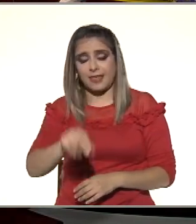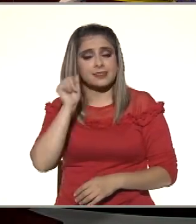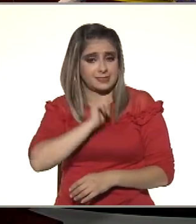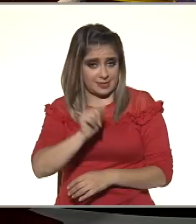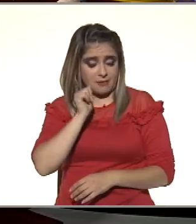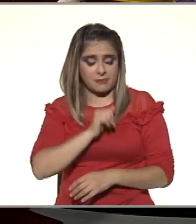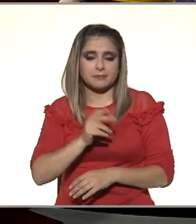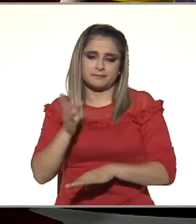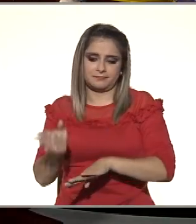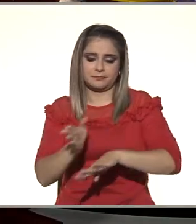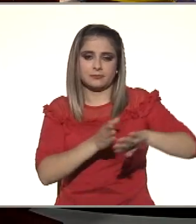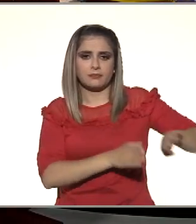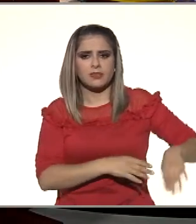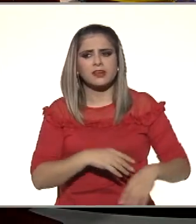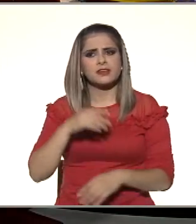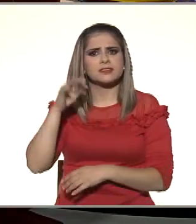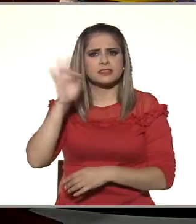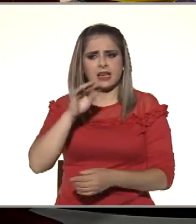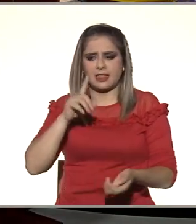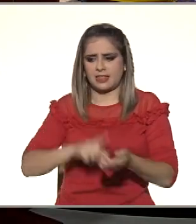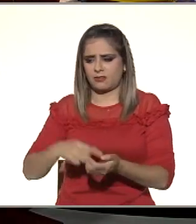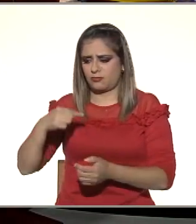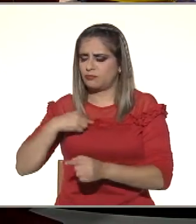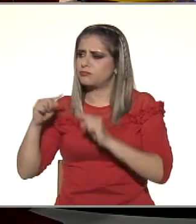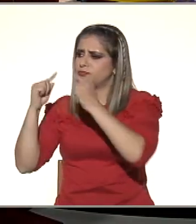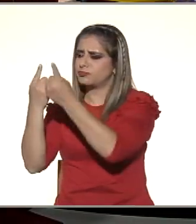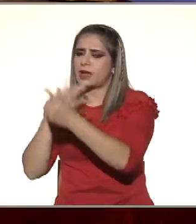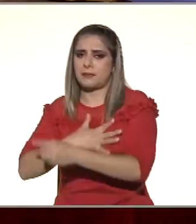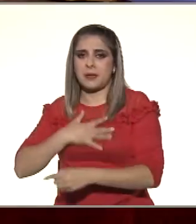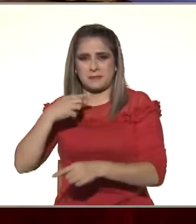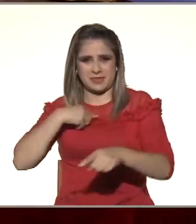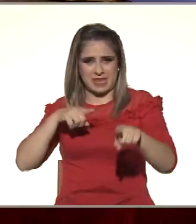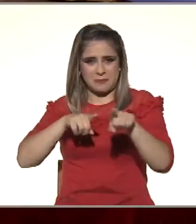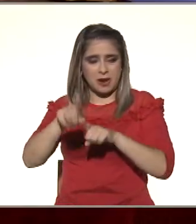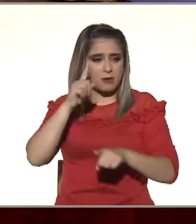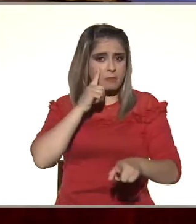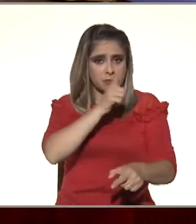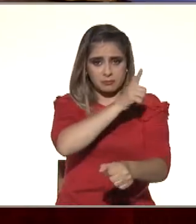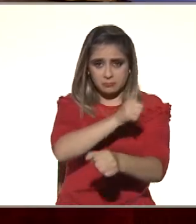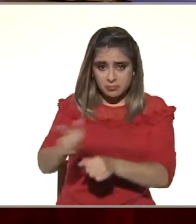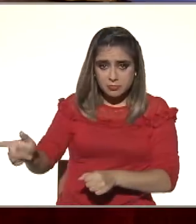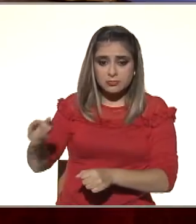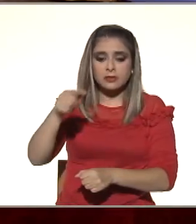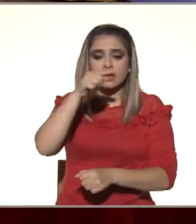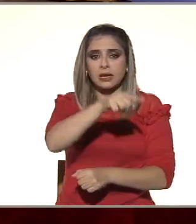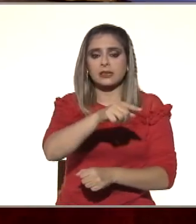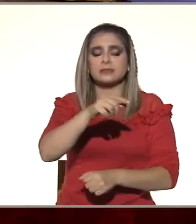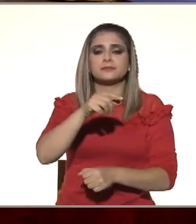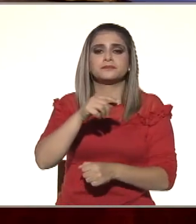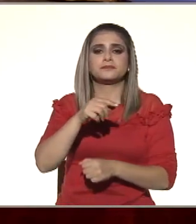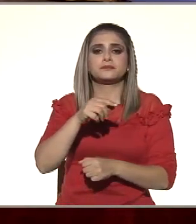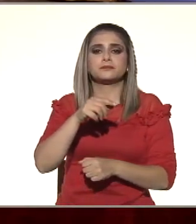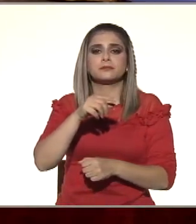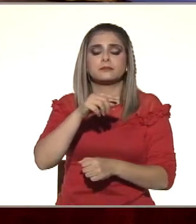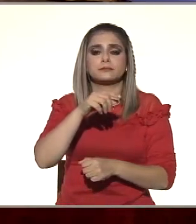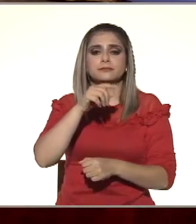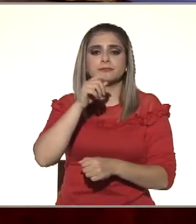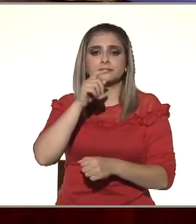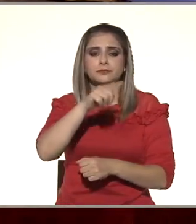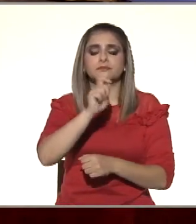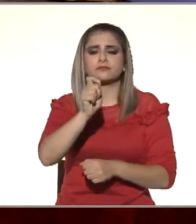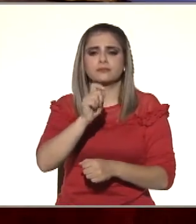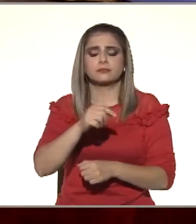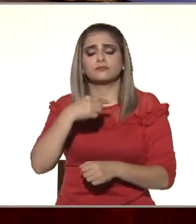¿qué tal el descaro de la infidelidad de quien lo hacía? Mis hermanos se dieron cuenta y se dio el reclamo con la respuesta. La respuesta que se les dio